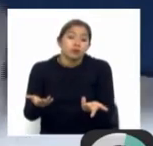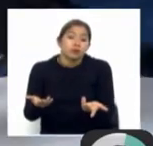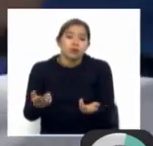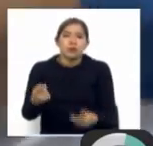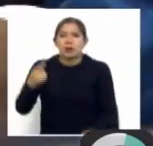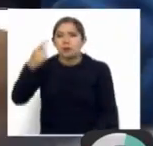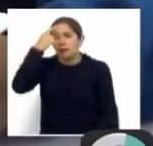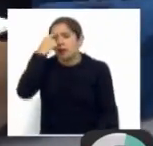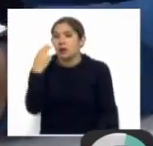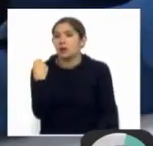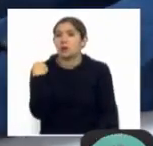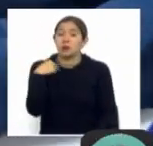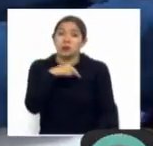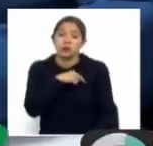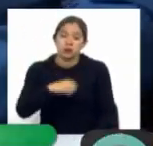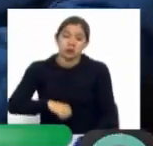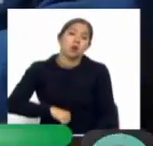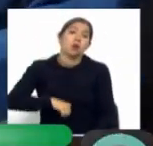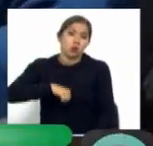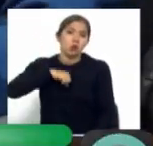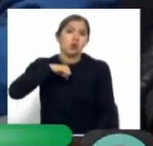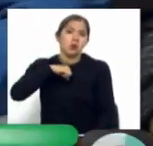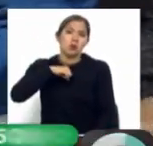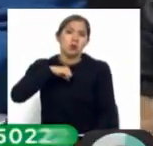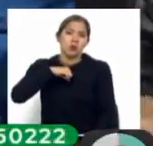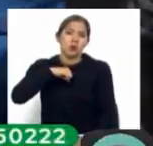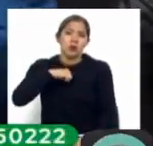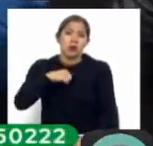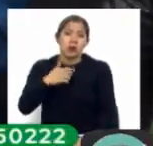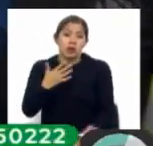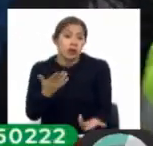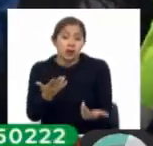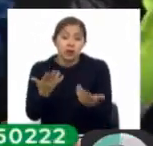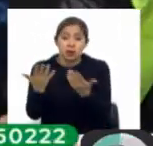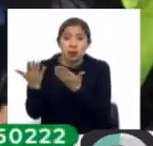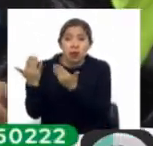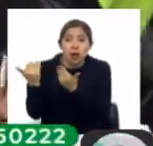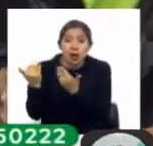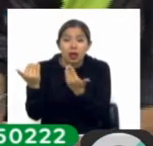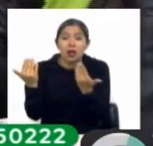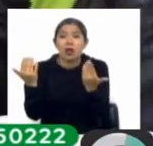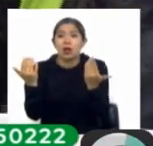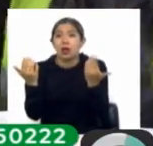es para nosotros un orgullo y esperamos